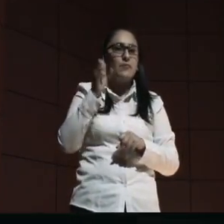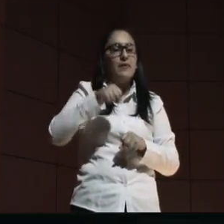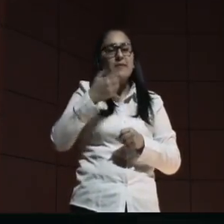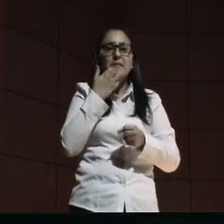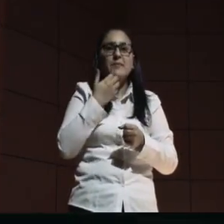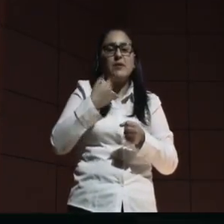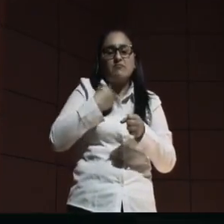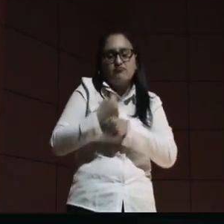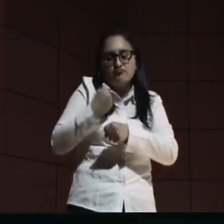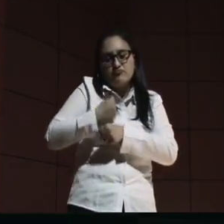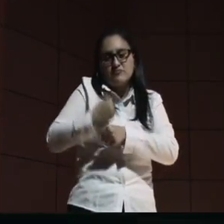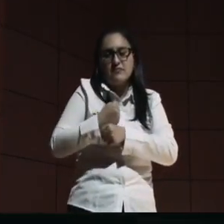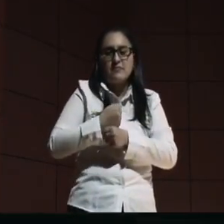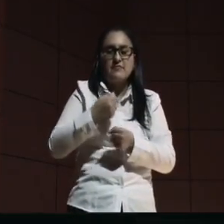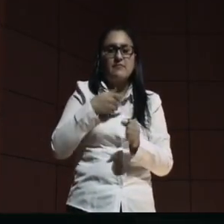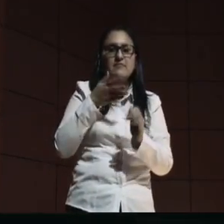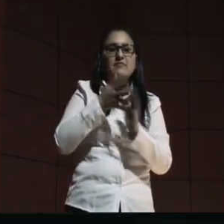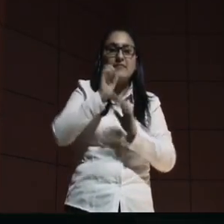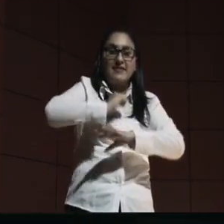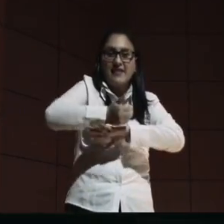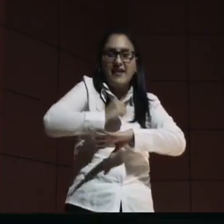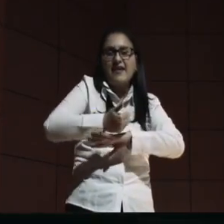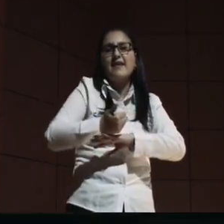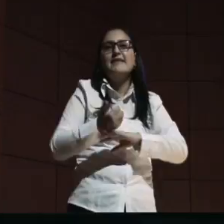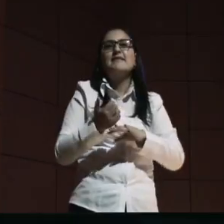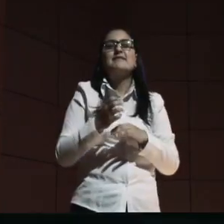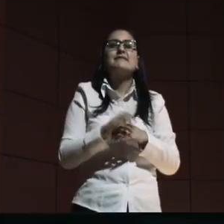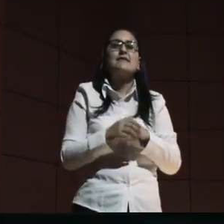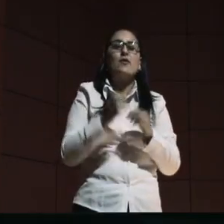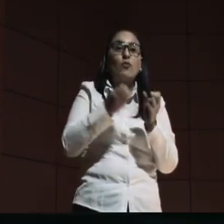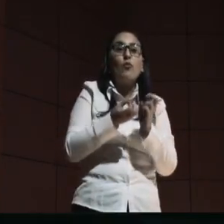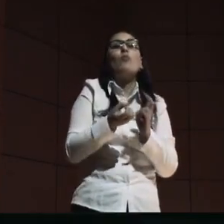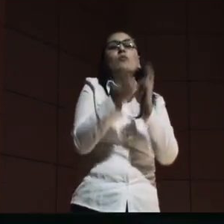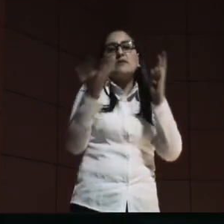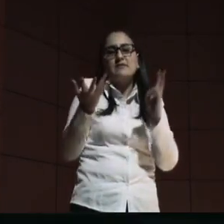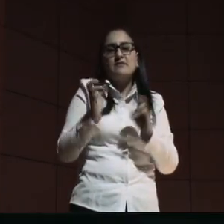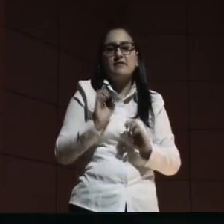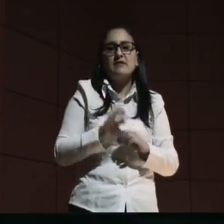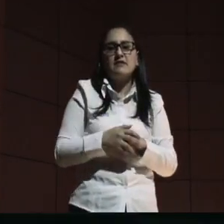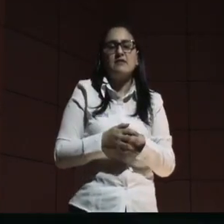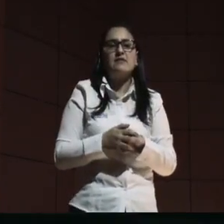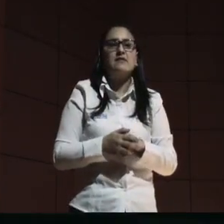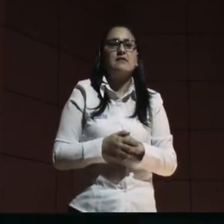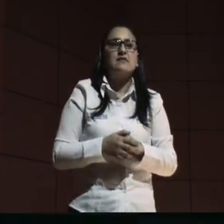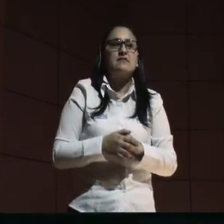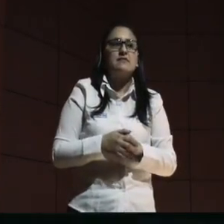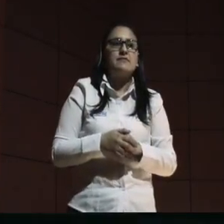llevar a cabo determinadas tareas cuantificables.